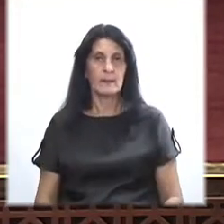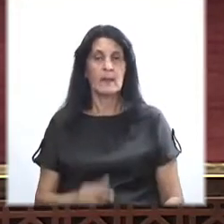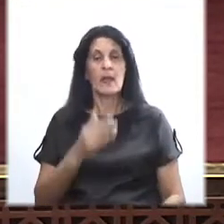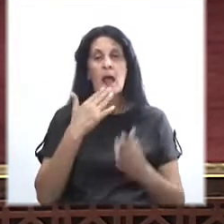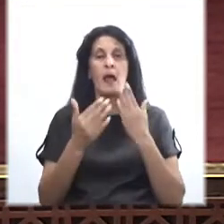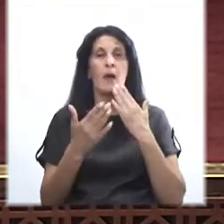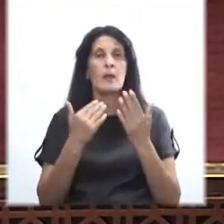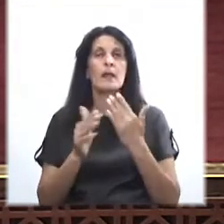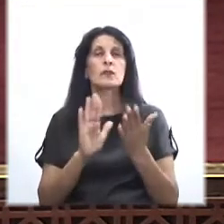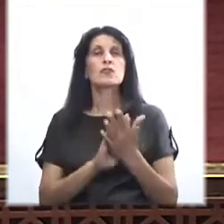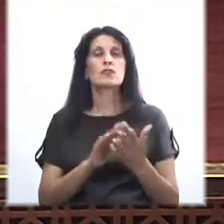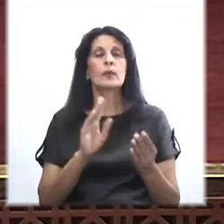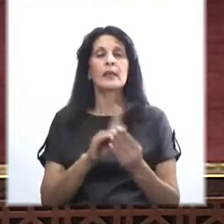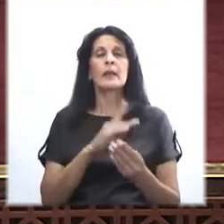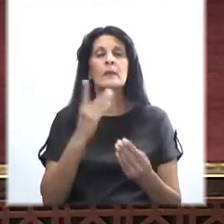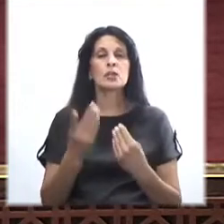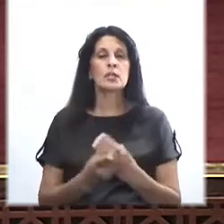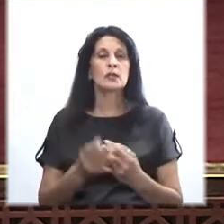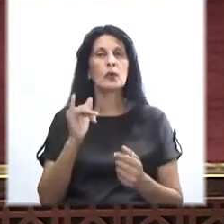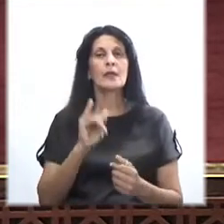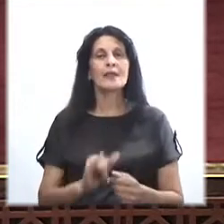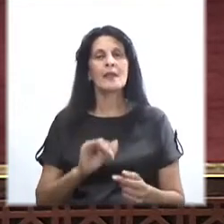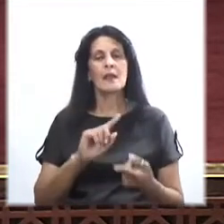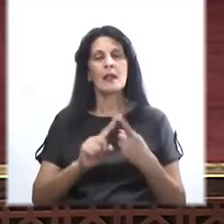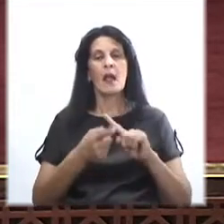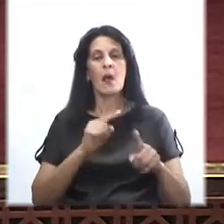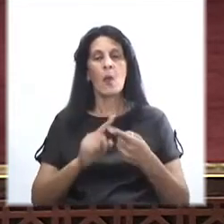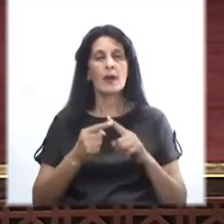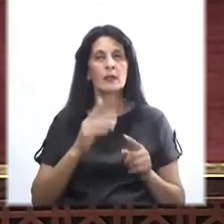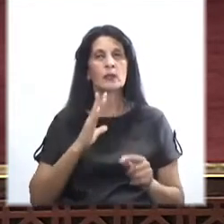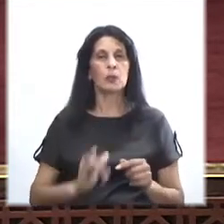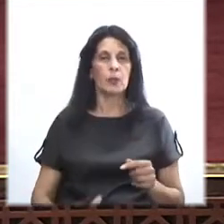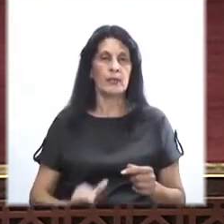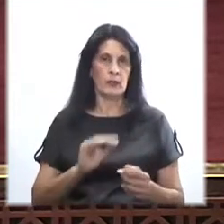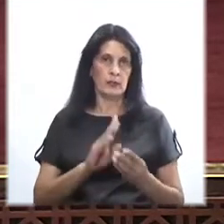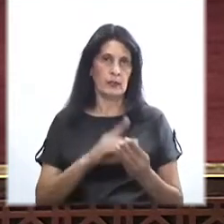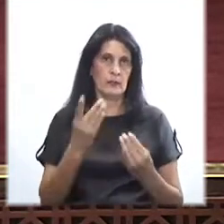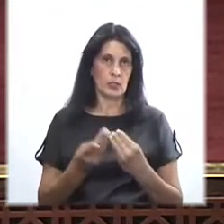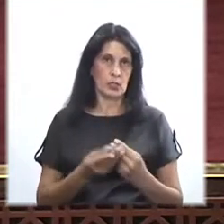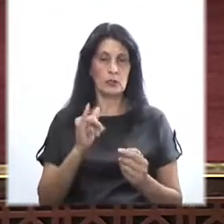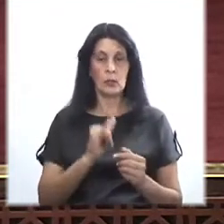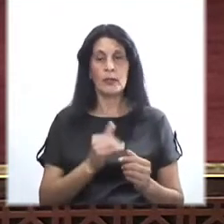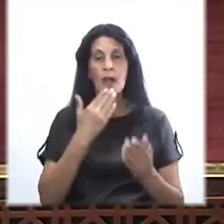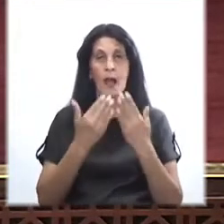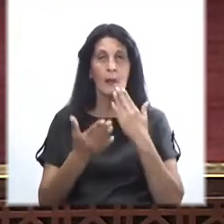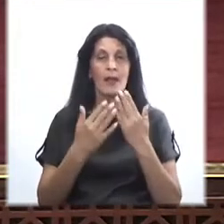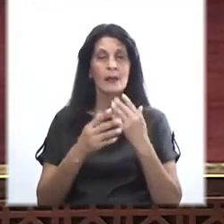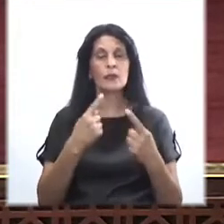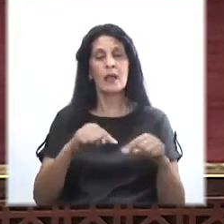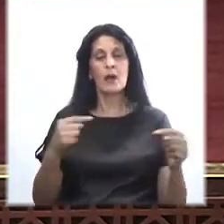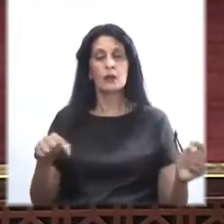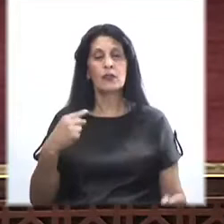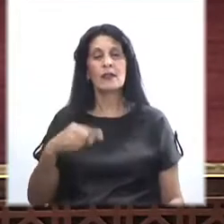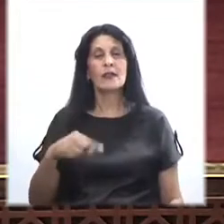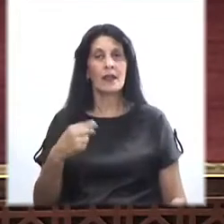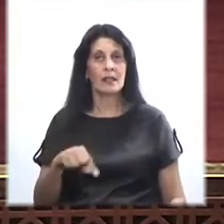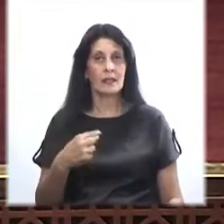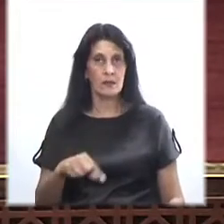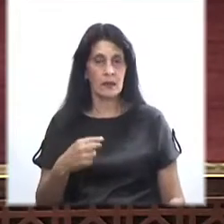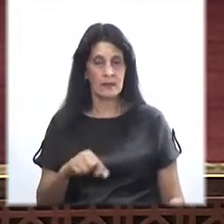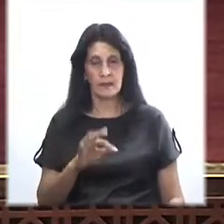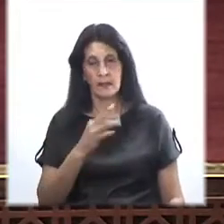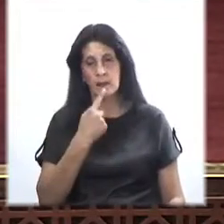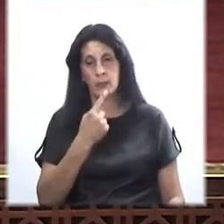hablaron del proyecto y el acuerdo que tuvieron con el proyecto en sí. Y hablaron de la negativa de las posturas políticas,